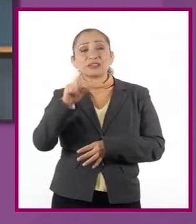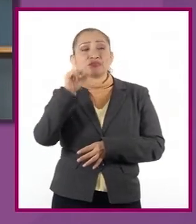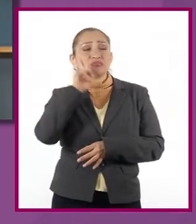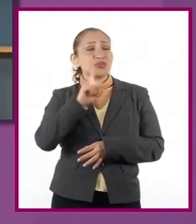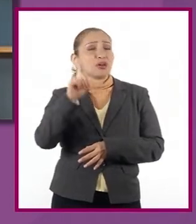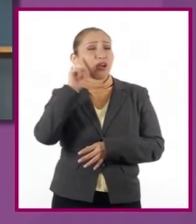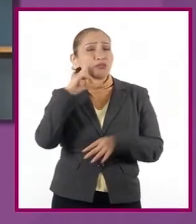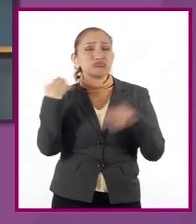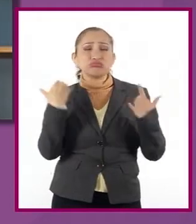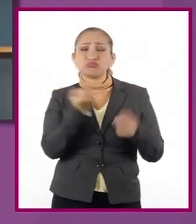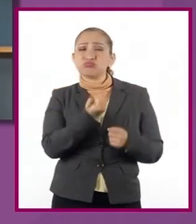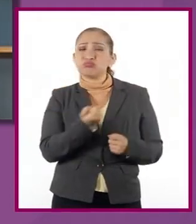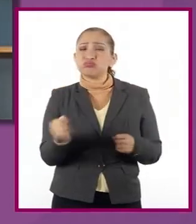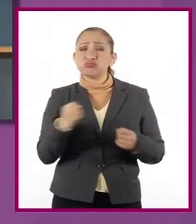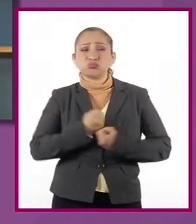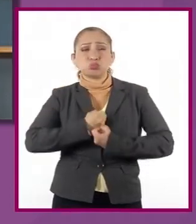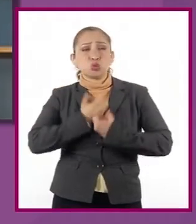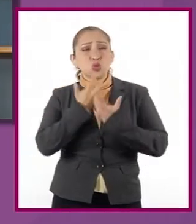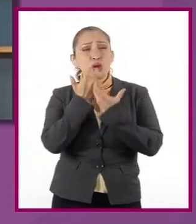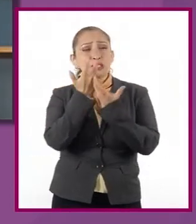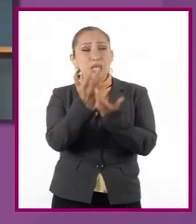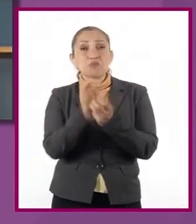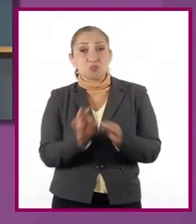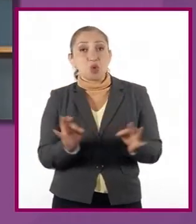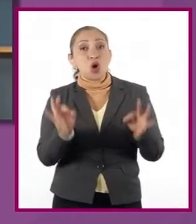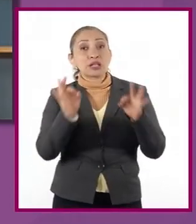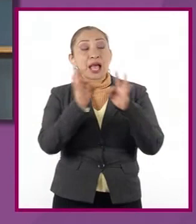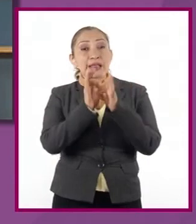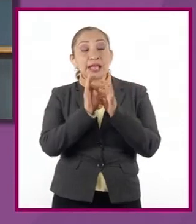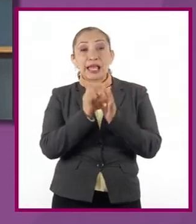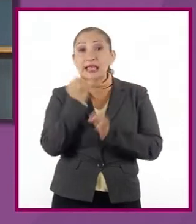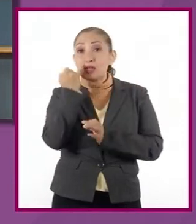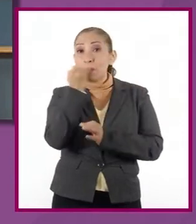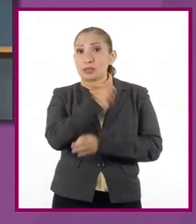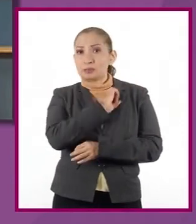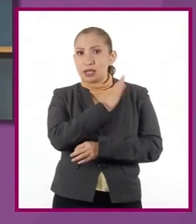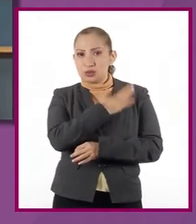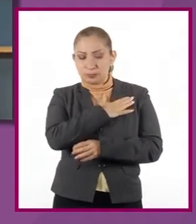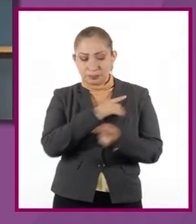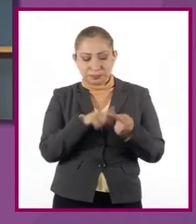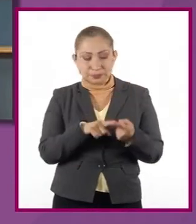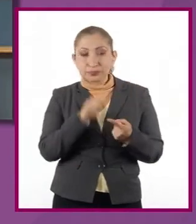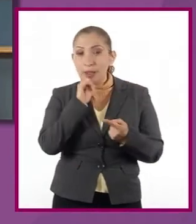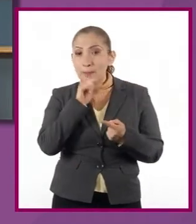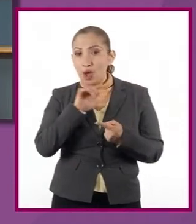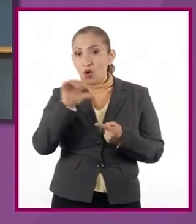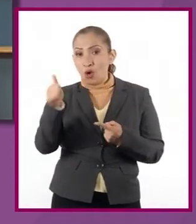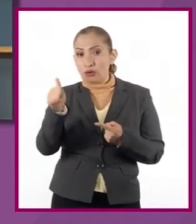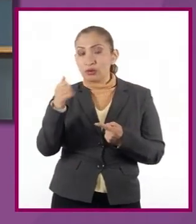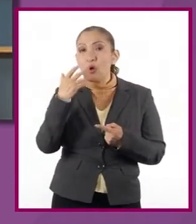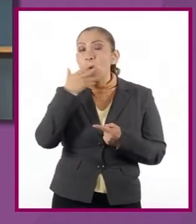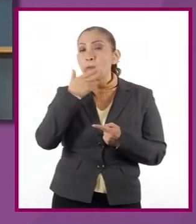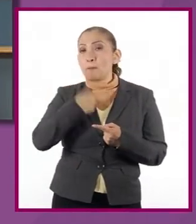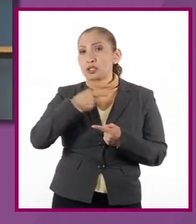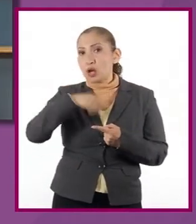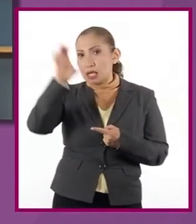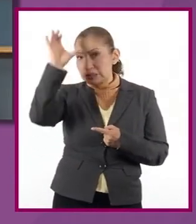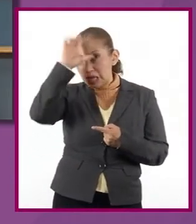las poetisas más importantes en lengua española. También encontramos